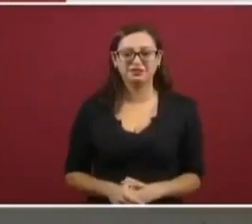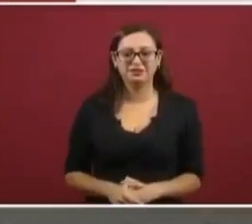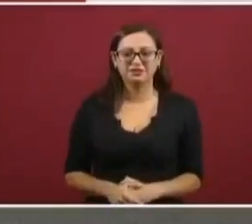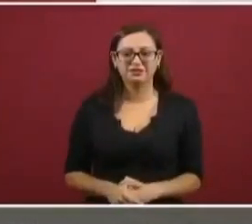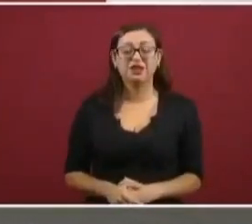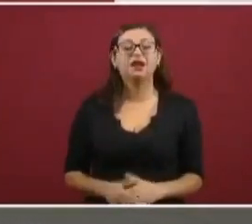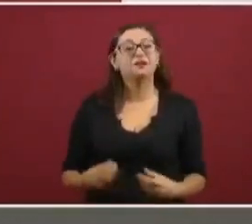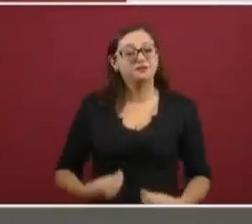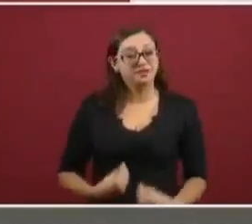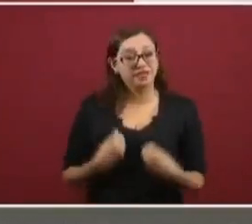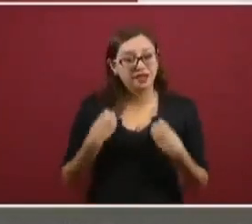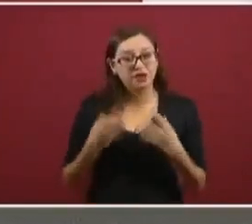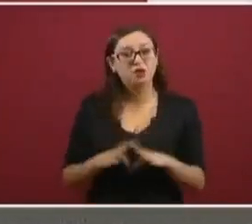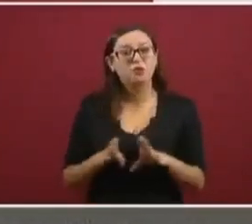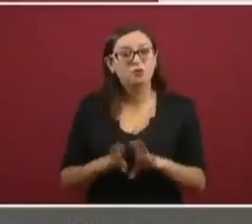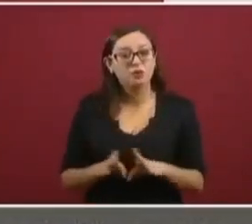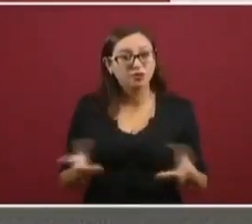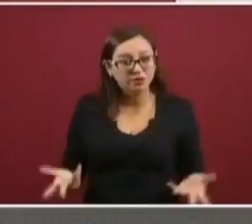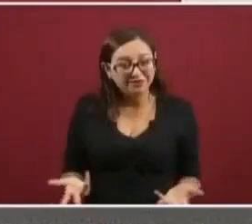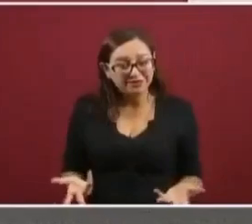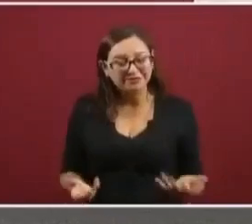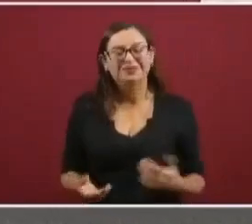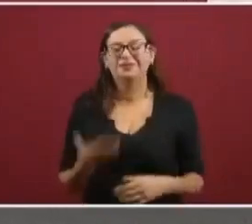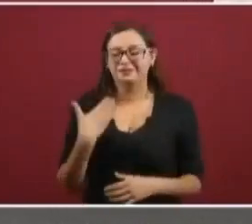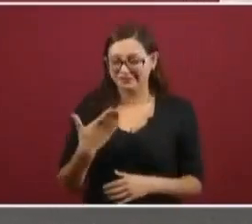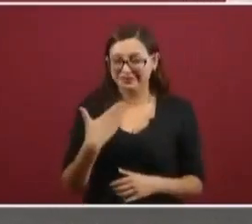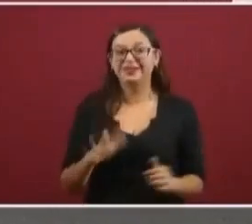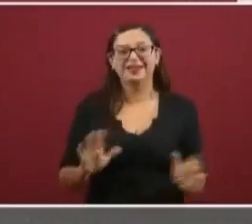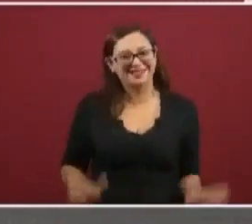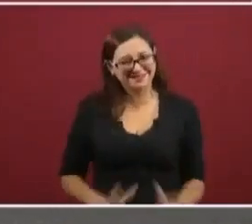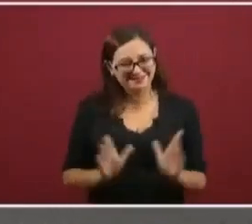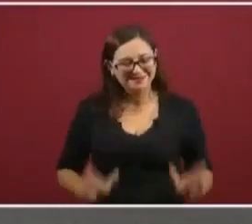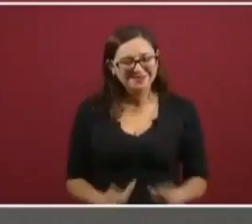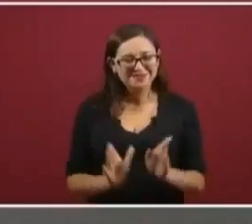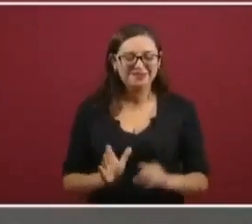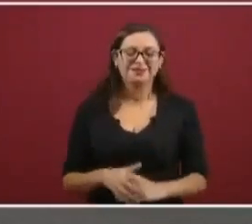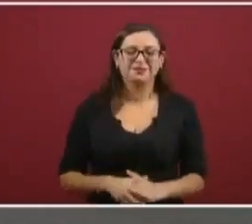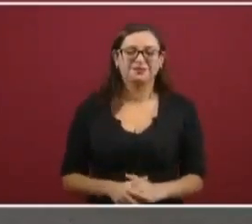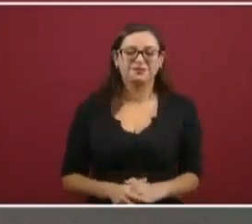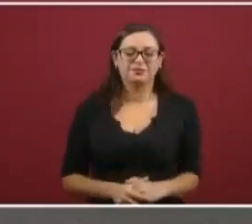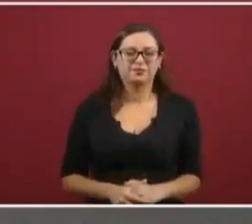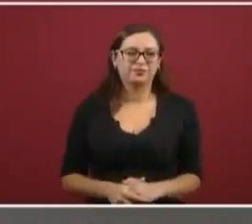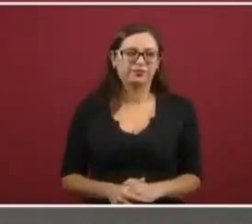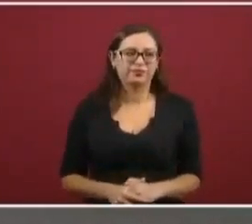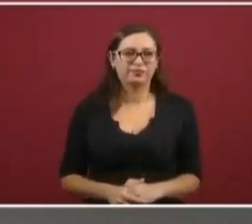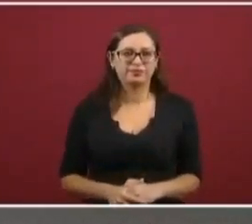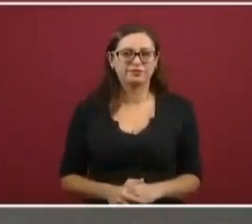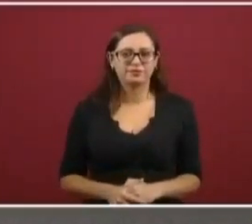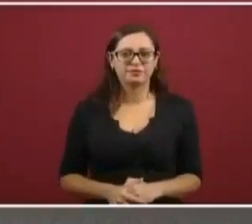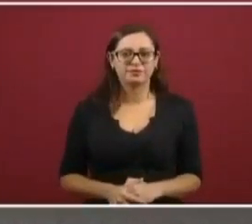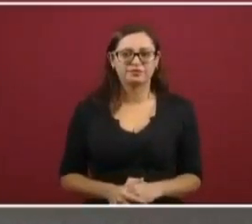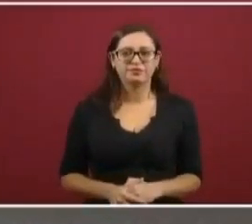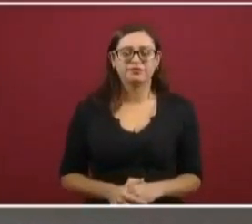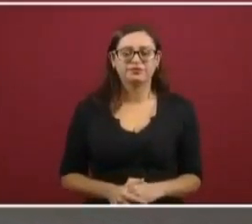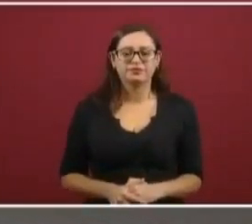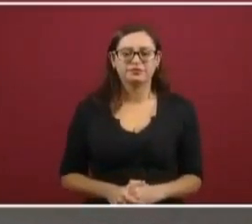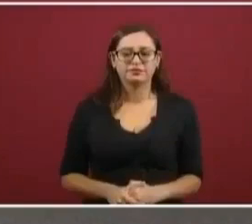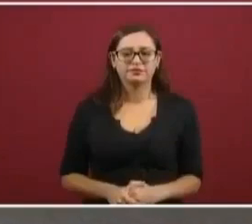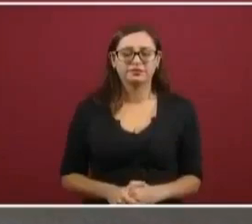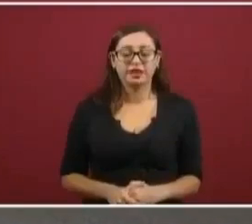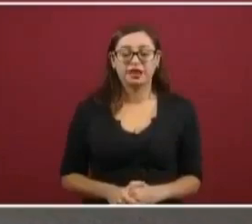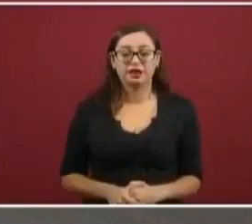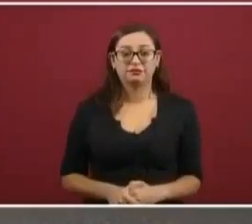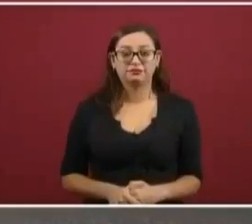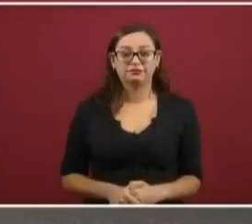vi bueno con Ánimo Antes que